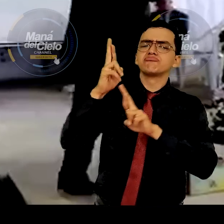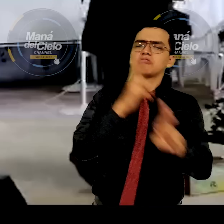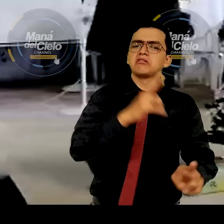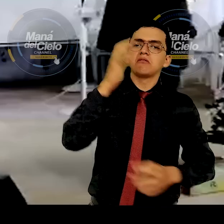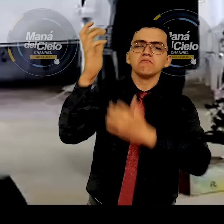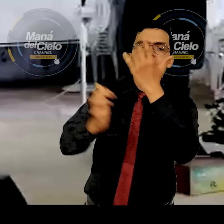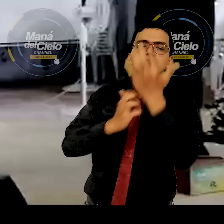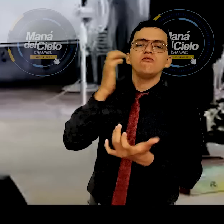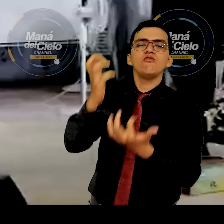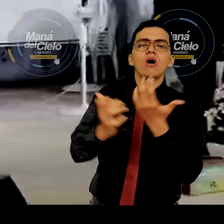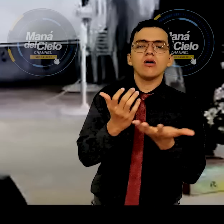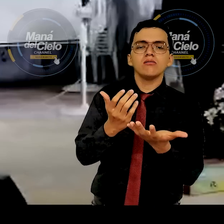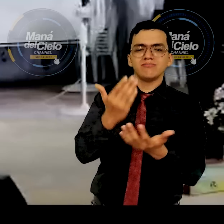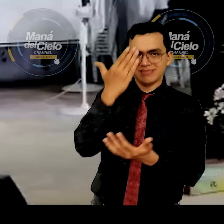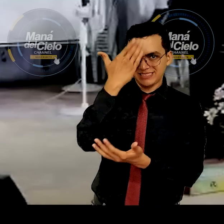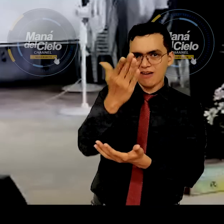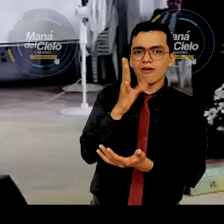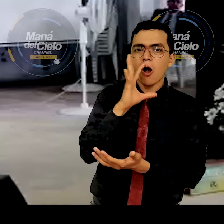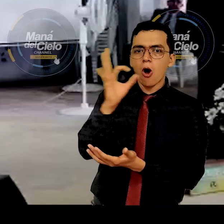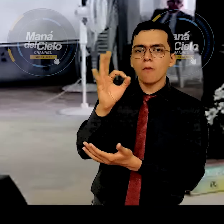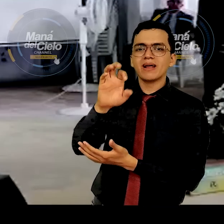Aleluya.